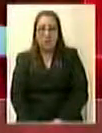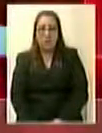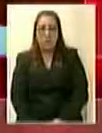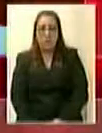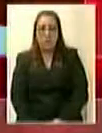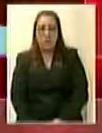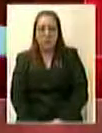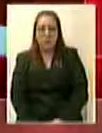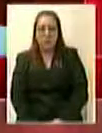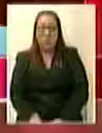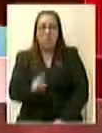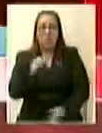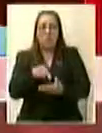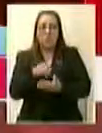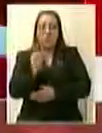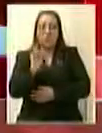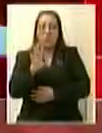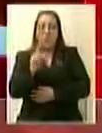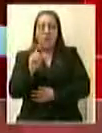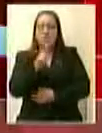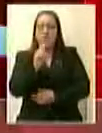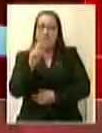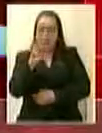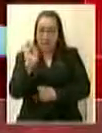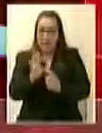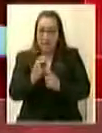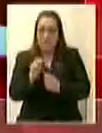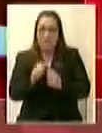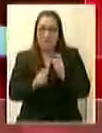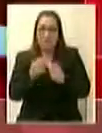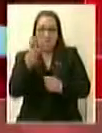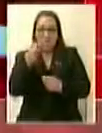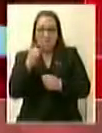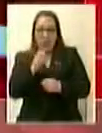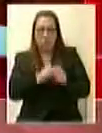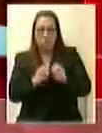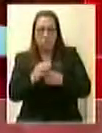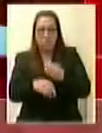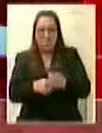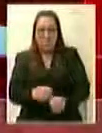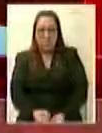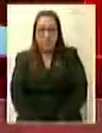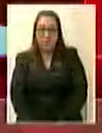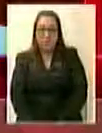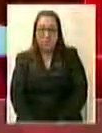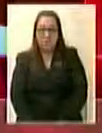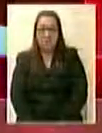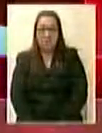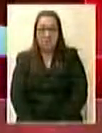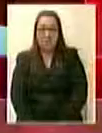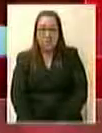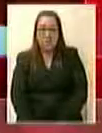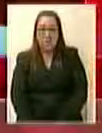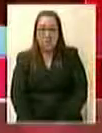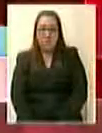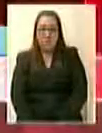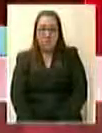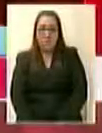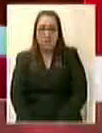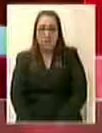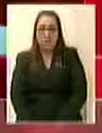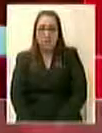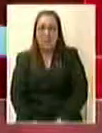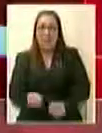1.5 gramos por cada 100 gramos. Esto está definido por grupos de expertos de la Organización Mundial de la Salud. Y en grasas trans, la idea, y